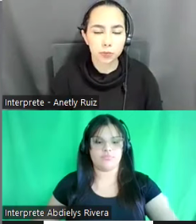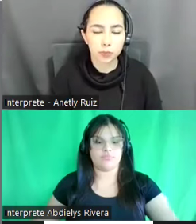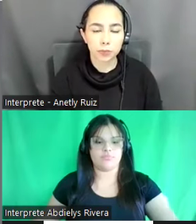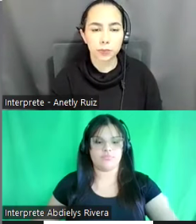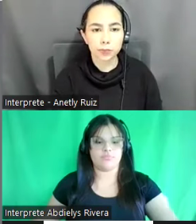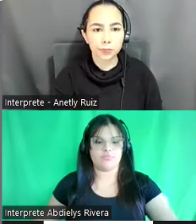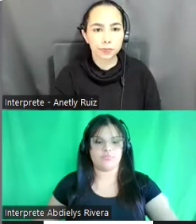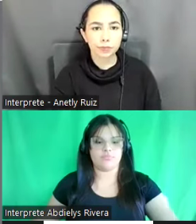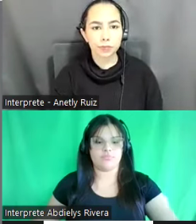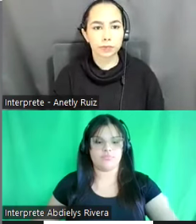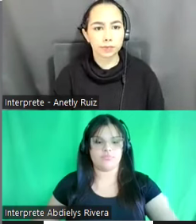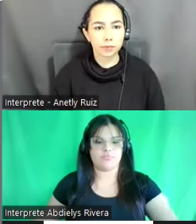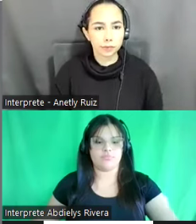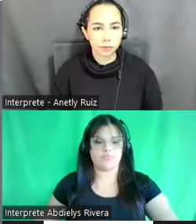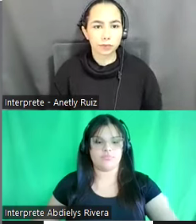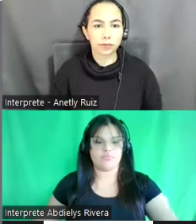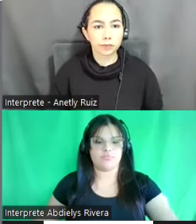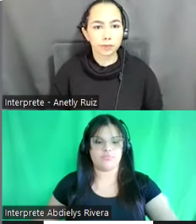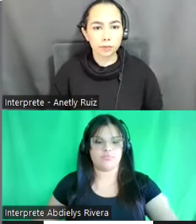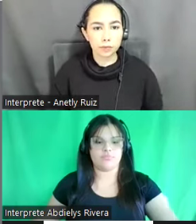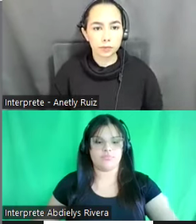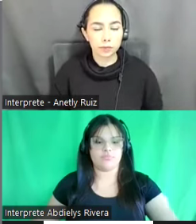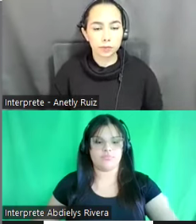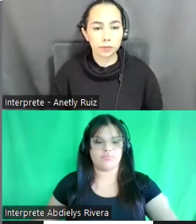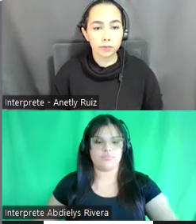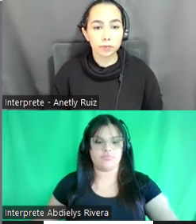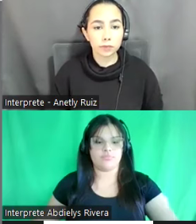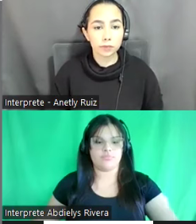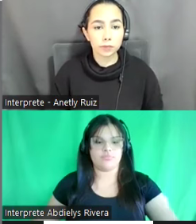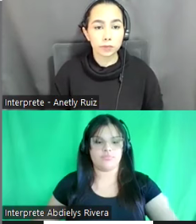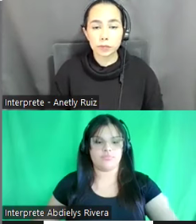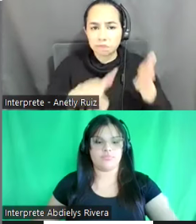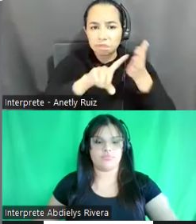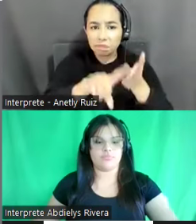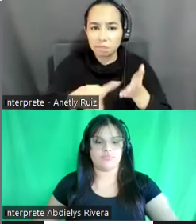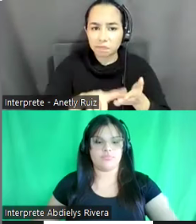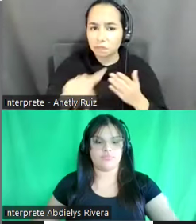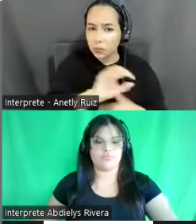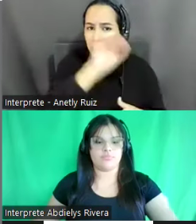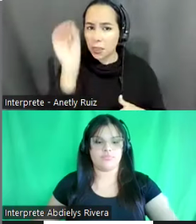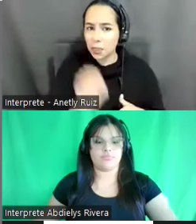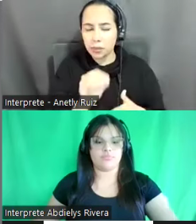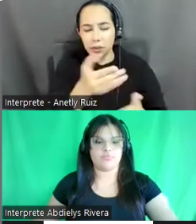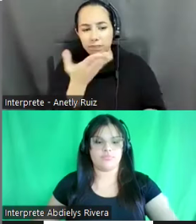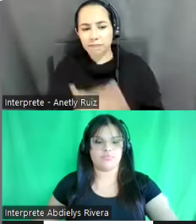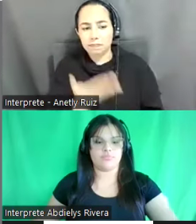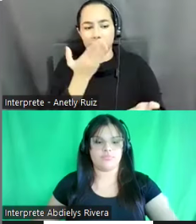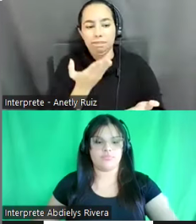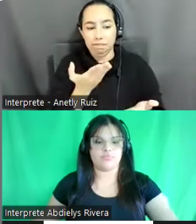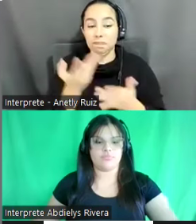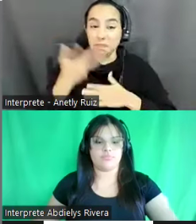Y cuando vemos esto en el marco de las estadísticas y en el marco de la realidad, ¿verdad? De lo que estamos viviendo en nuestro